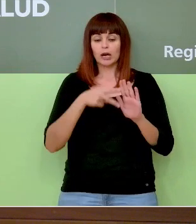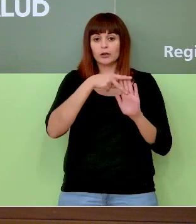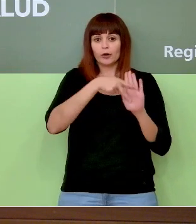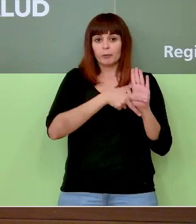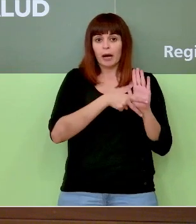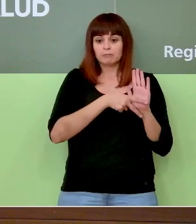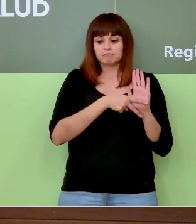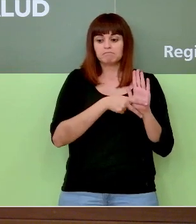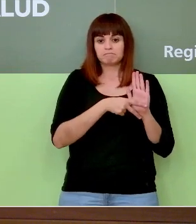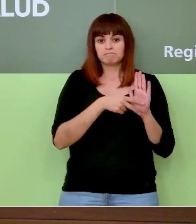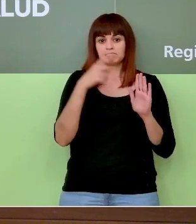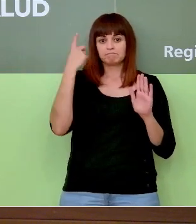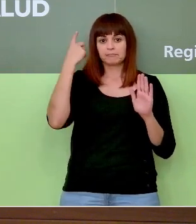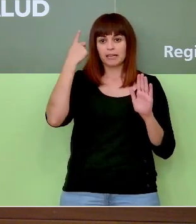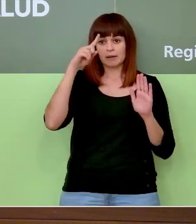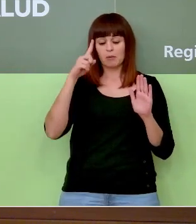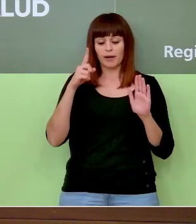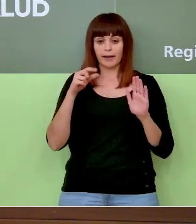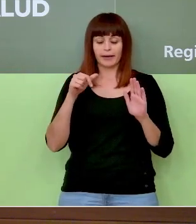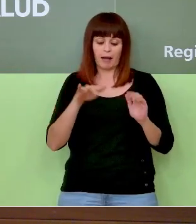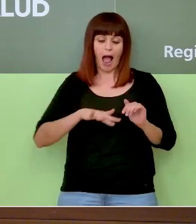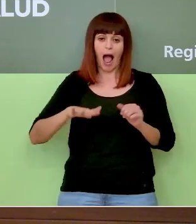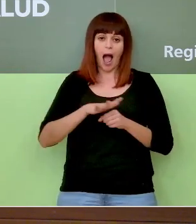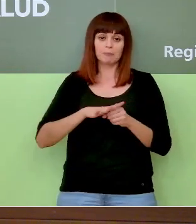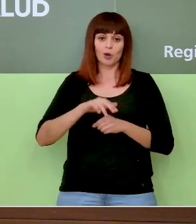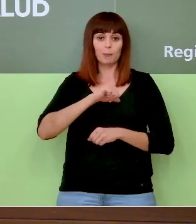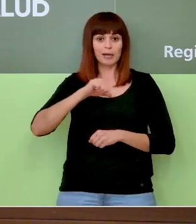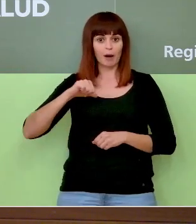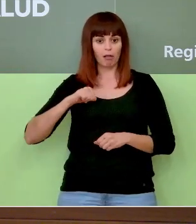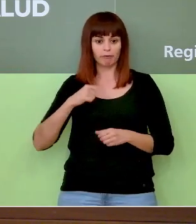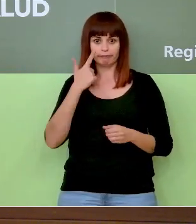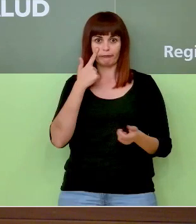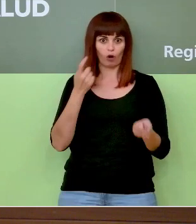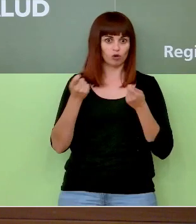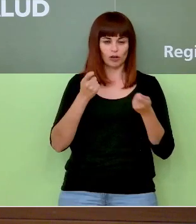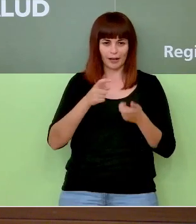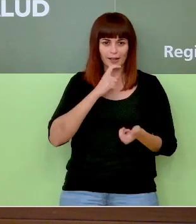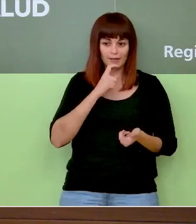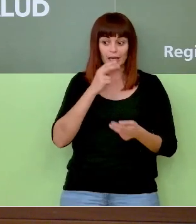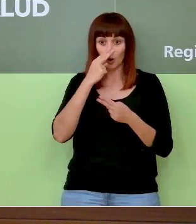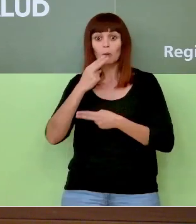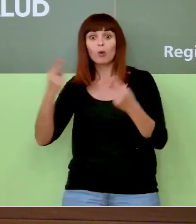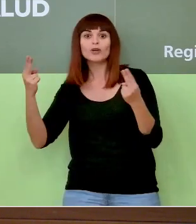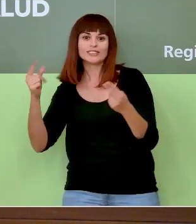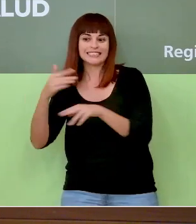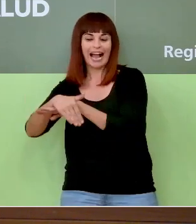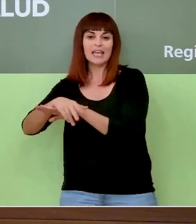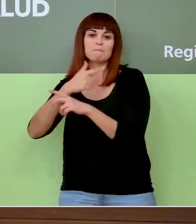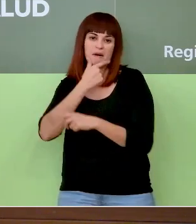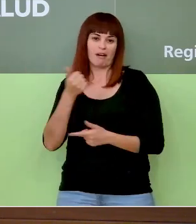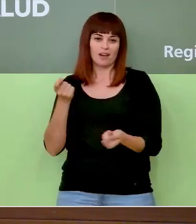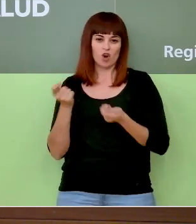norma que sabemos que, sobre todo en el medio privado, es muy difícil vigilancia y cumplimiento. En el medio público, afortunadamente, es mucho más fácil.